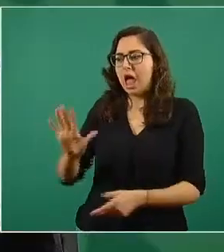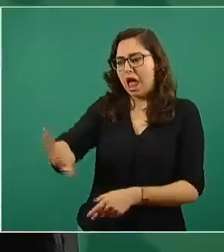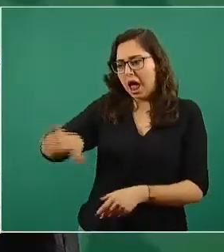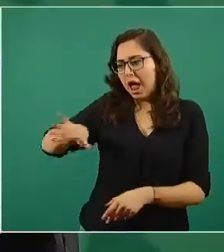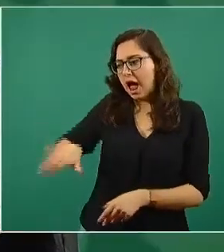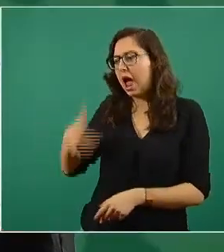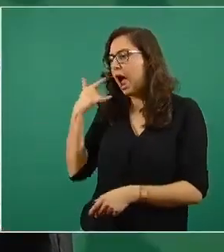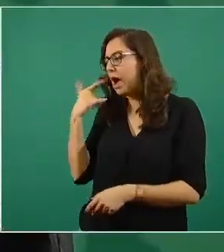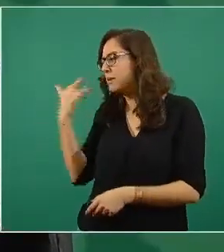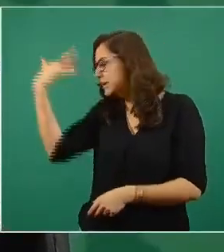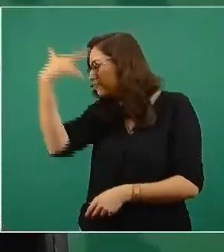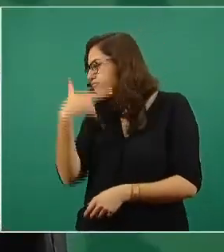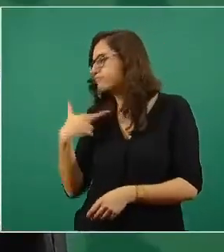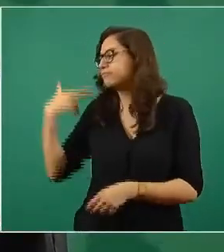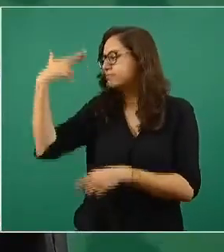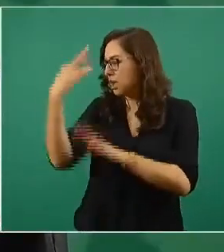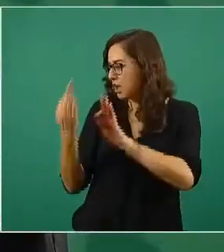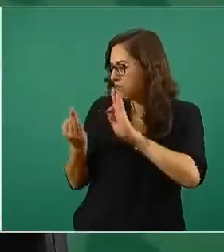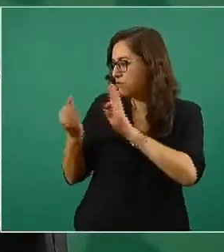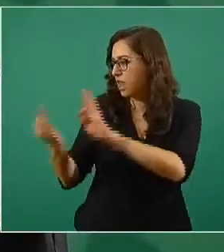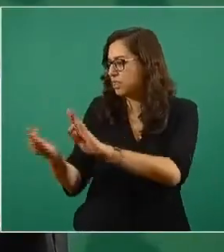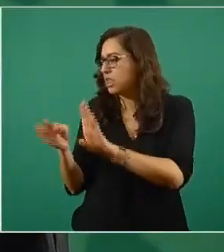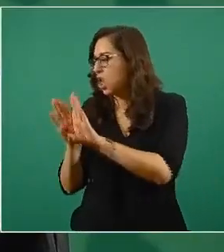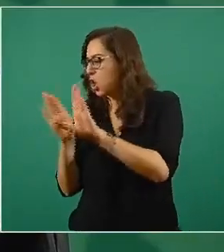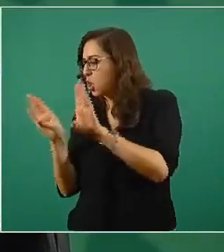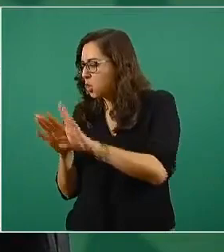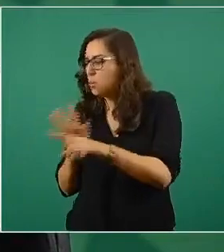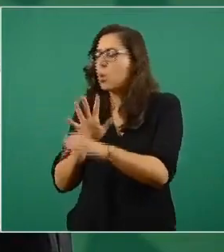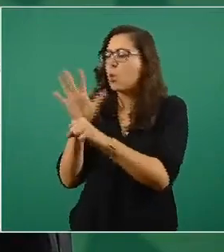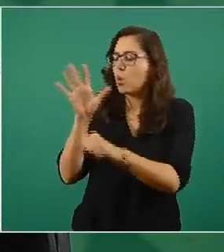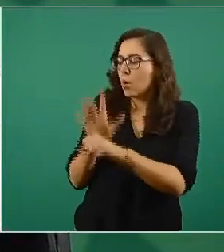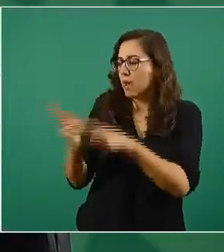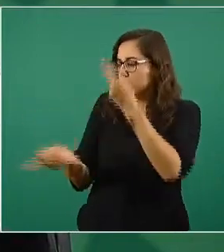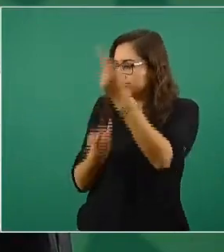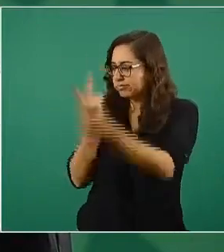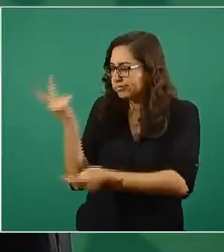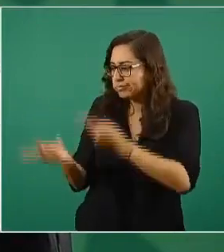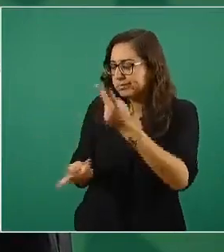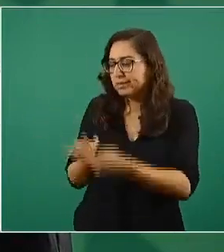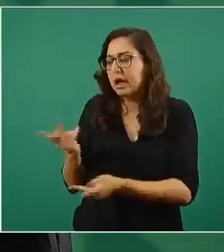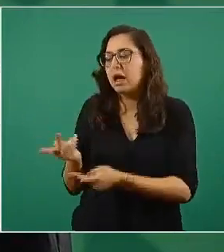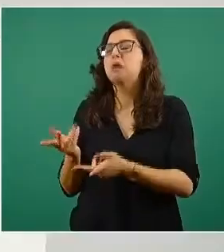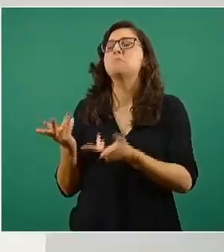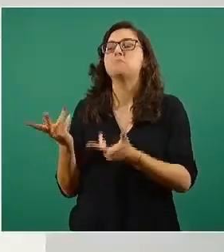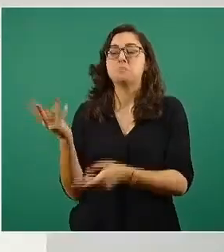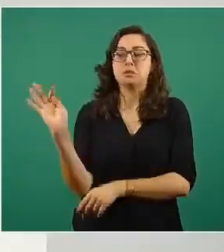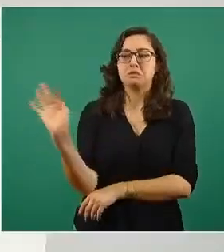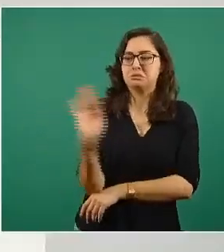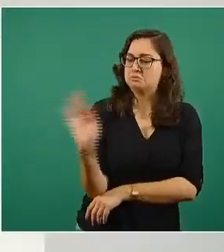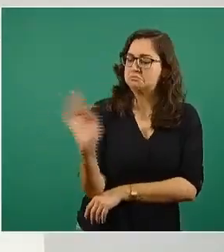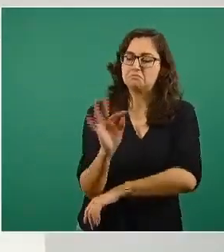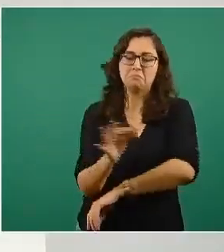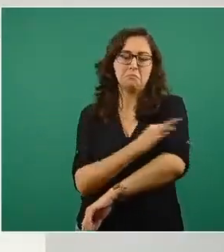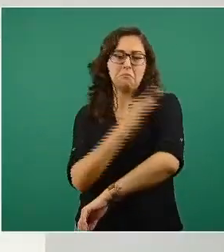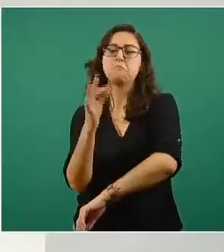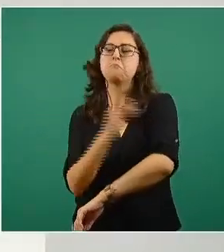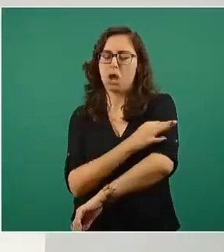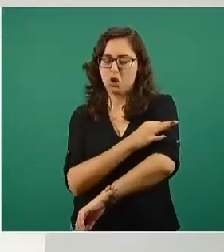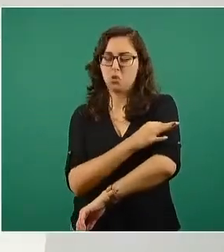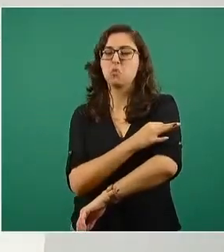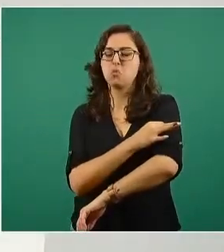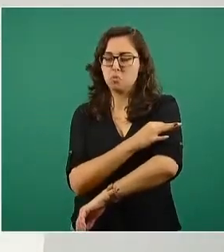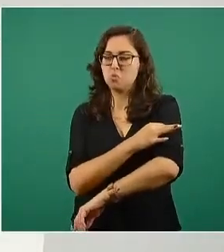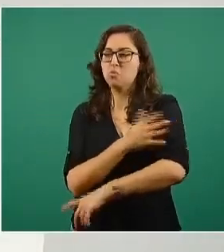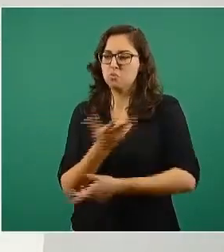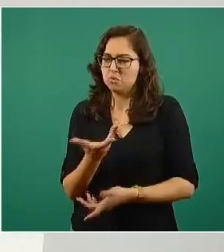evaluación directa con las personas ahí, y en caso de que se decida aplicar la vacuna,